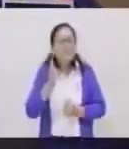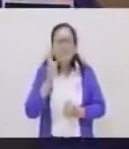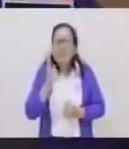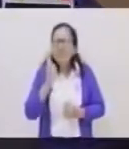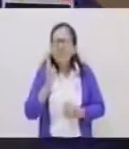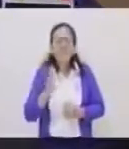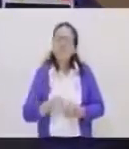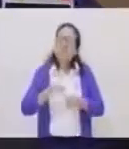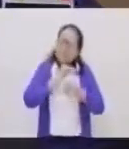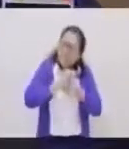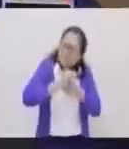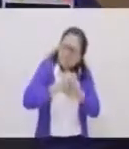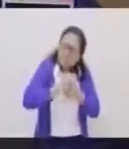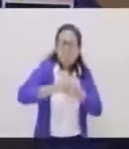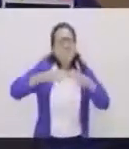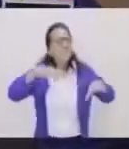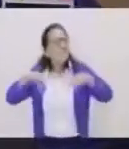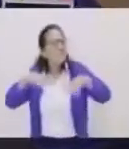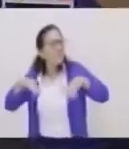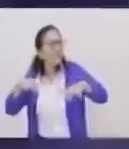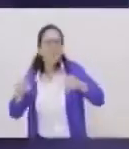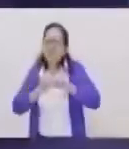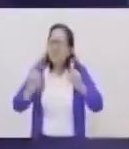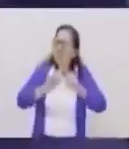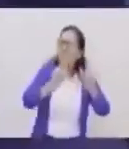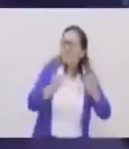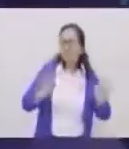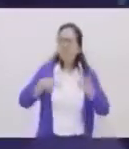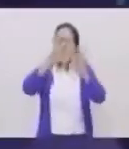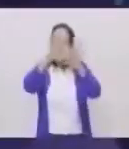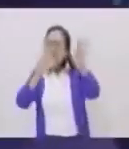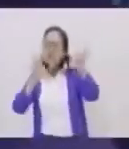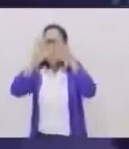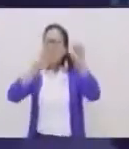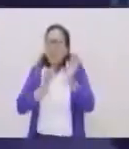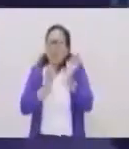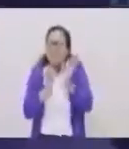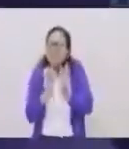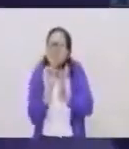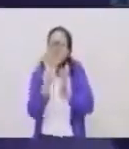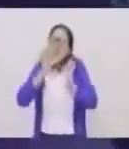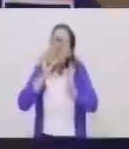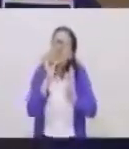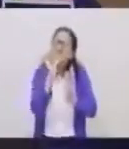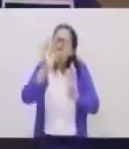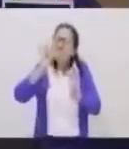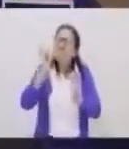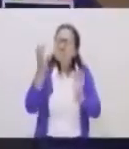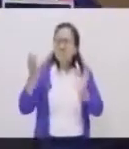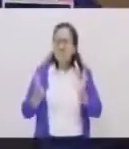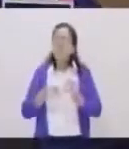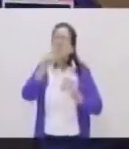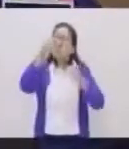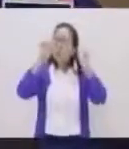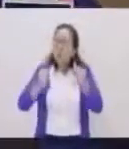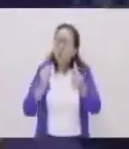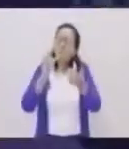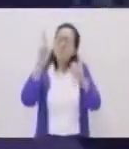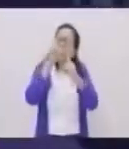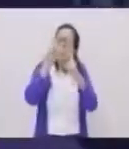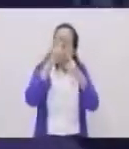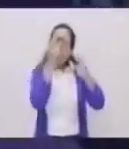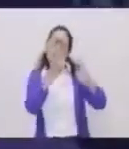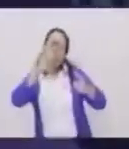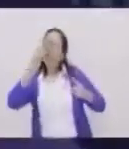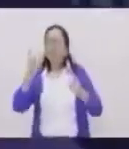constantemente estar realizando actividades de estas y de rasgado, entorchado, puedes entorchar para que así tú vayas mejorando.